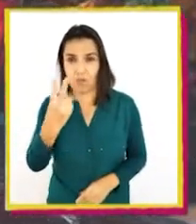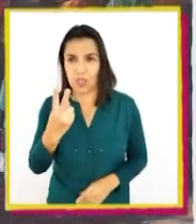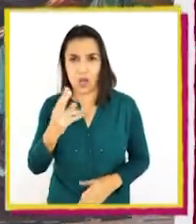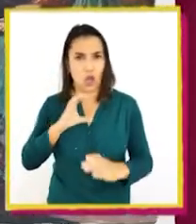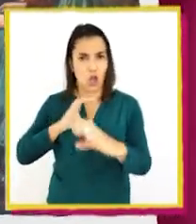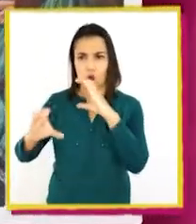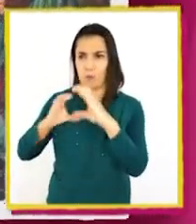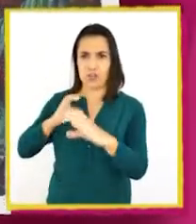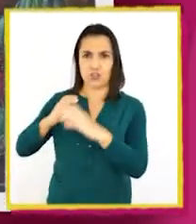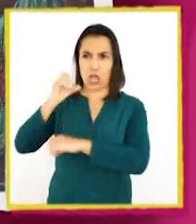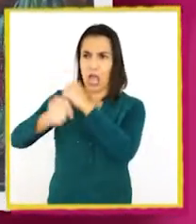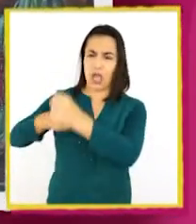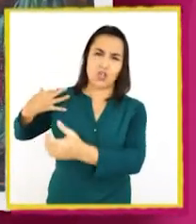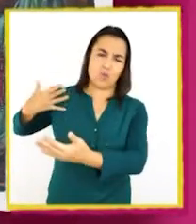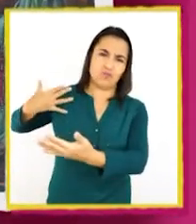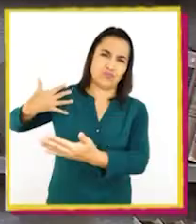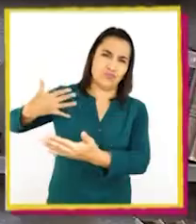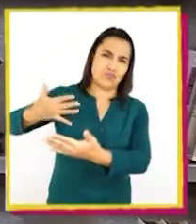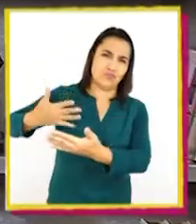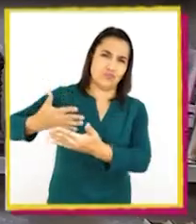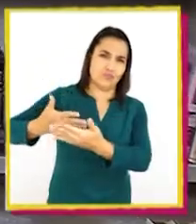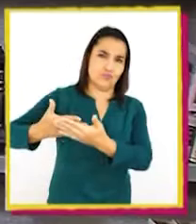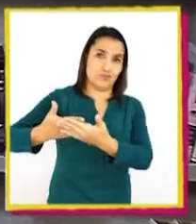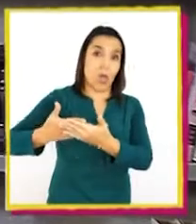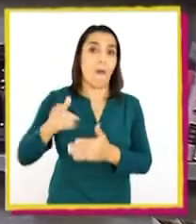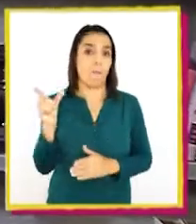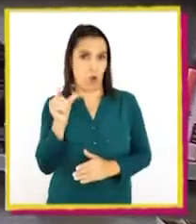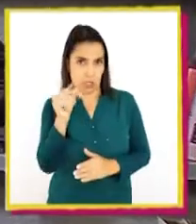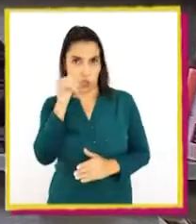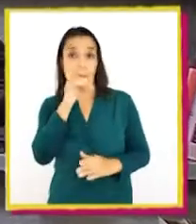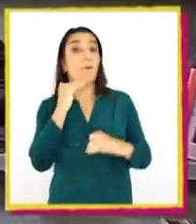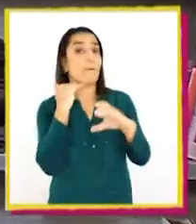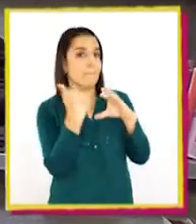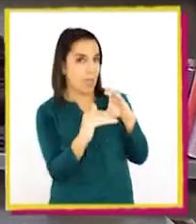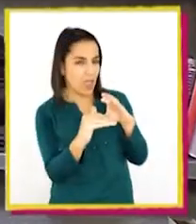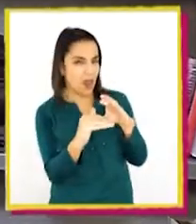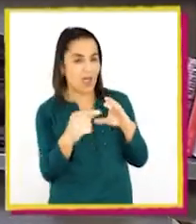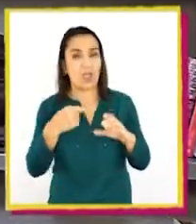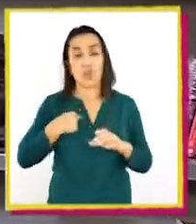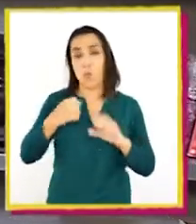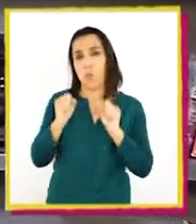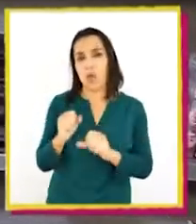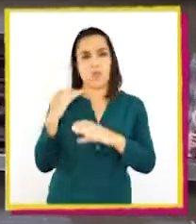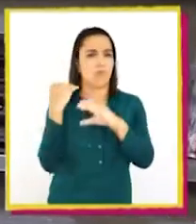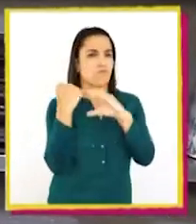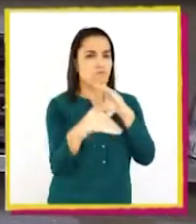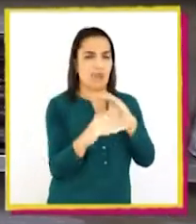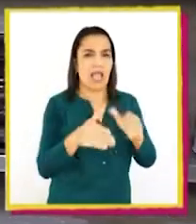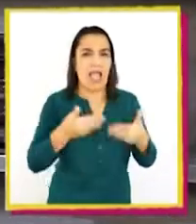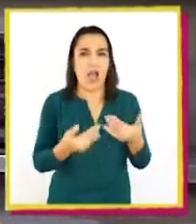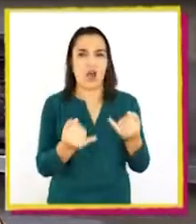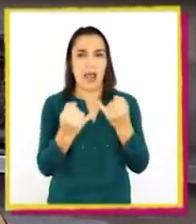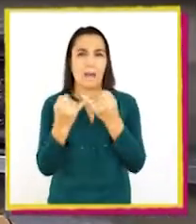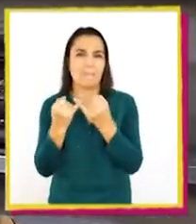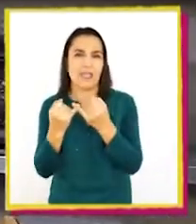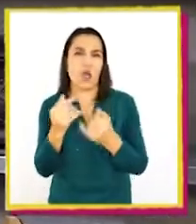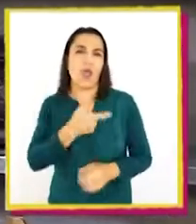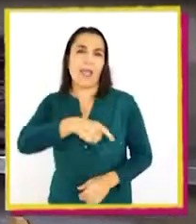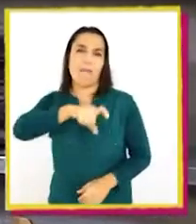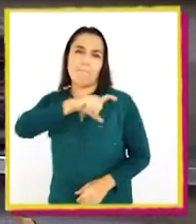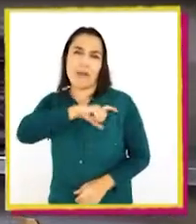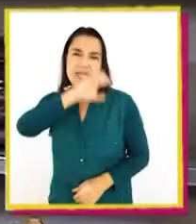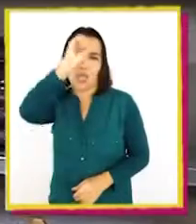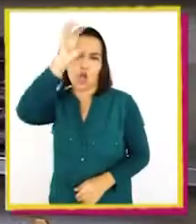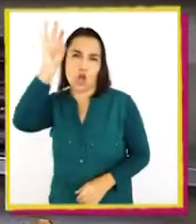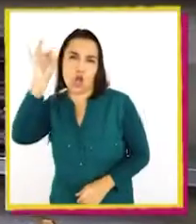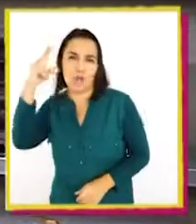forma de comunicación duró muchos años? Porque el email lo usamos hace poquito. Yo puedo enviar un email ahora a mis amigos de España, de